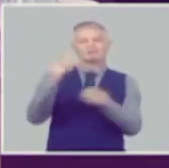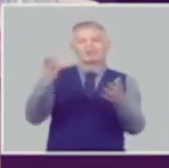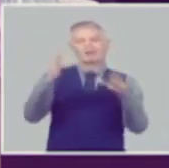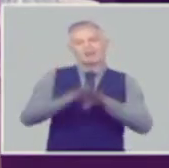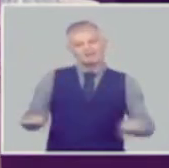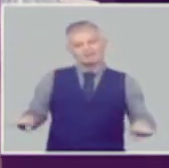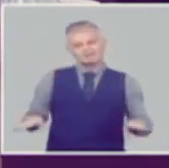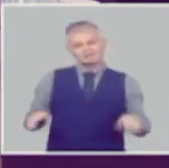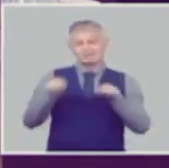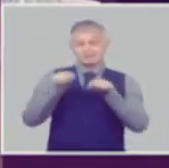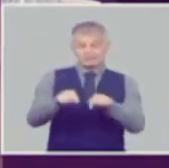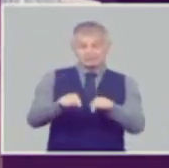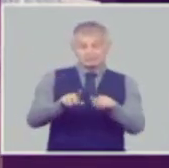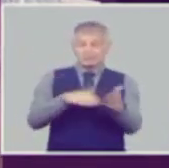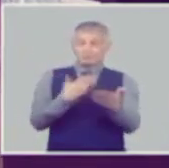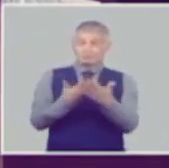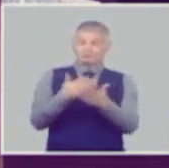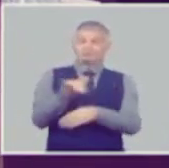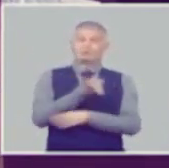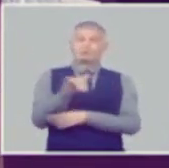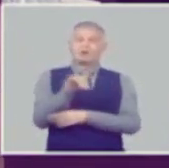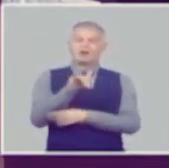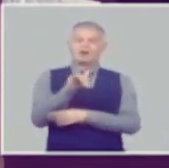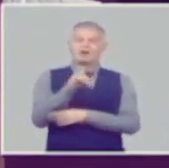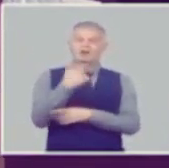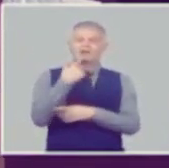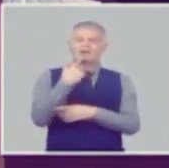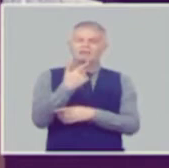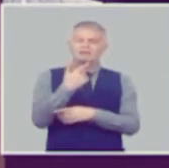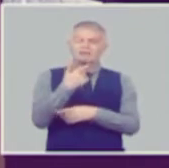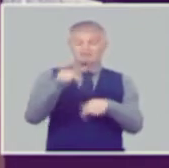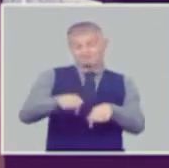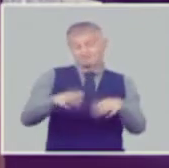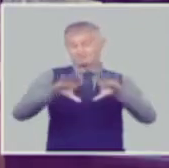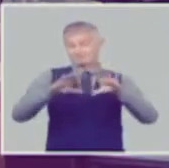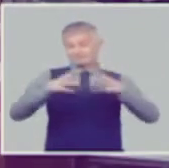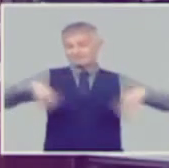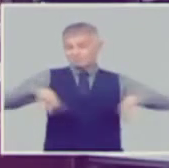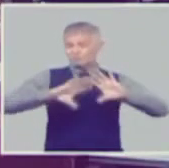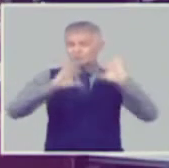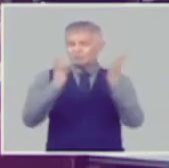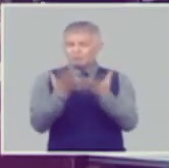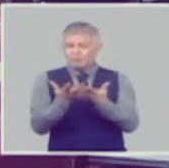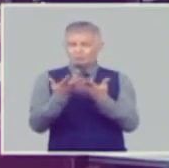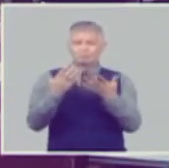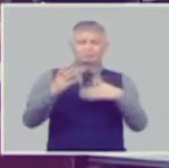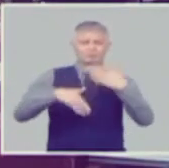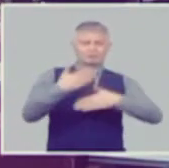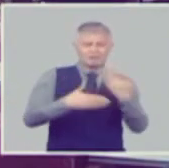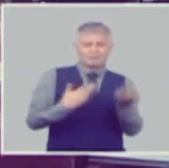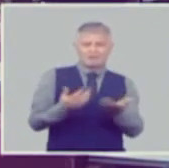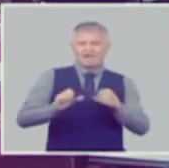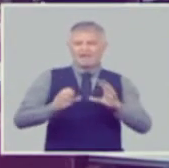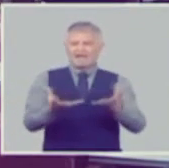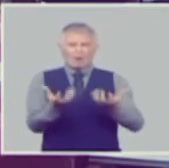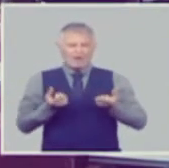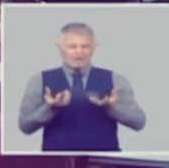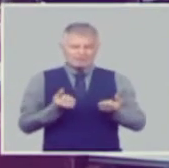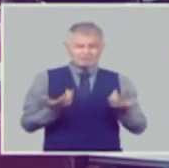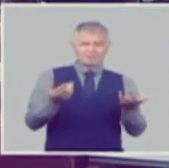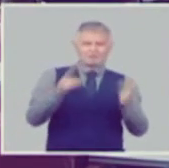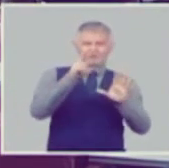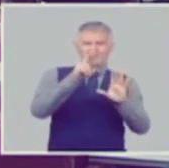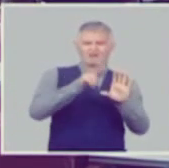mundo gobernado por los egoísmos y las reglas del mercado. Se reconoce así la consagración de